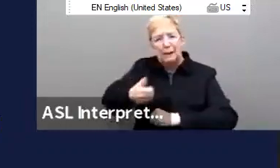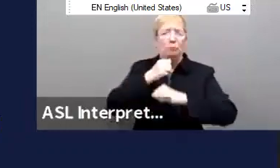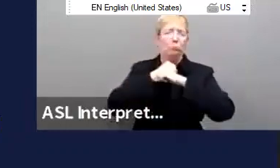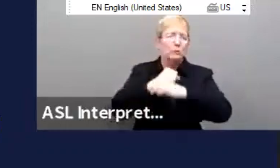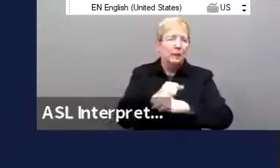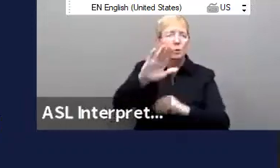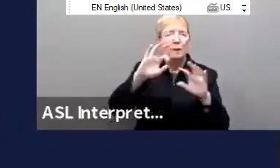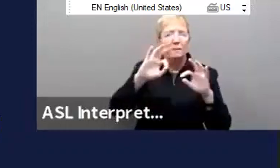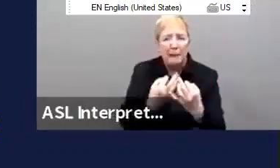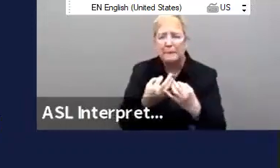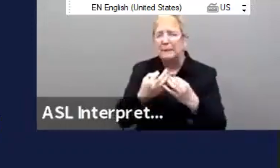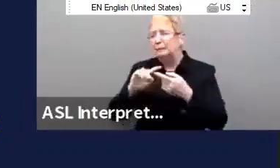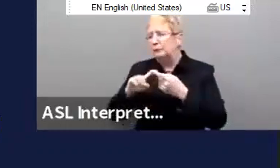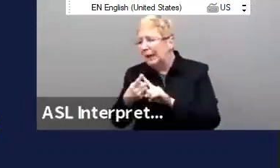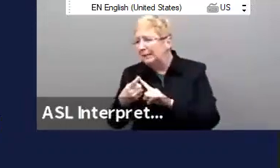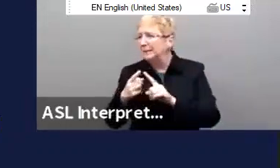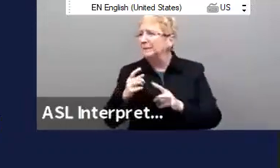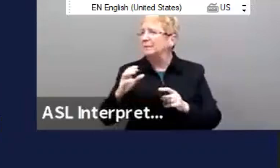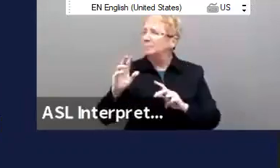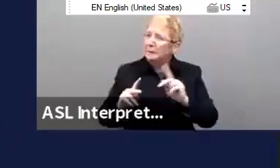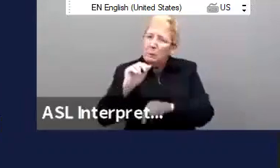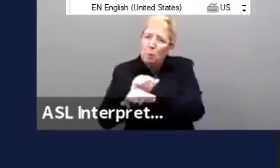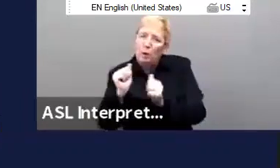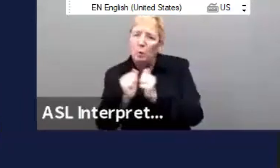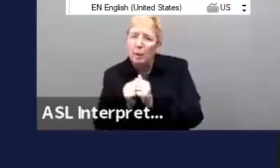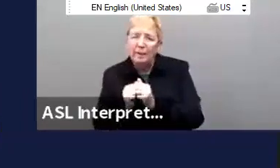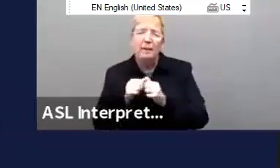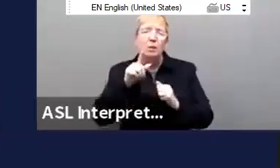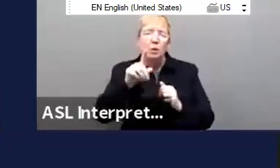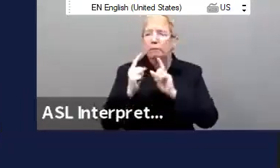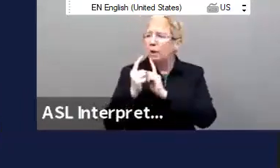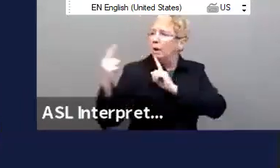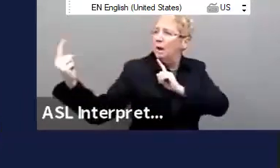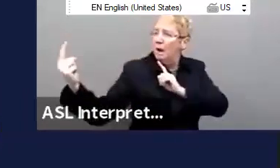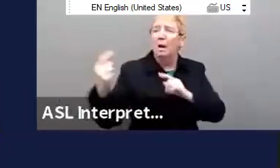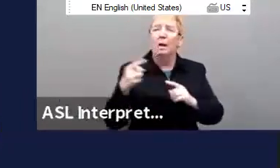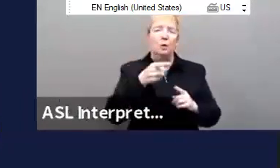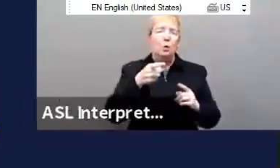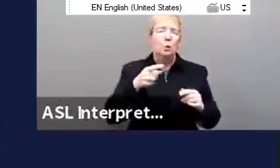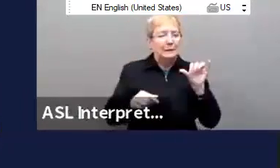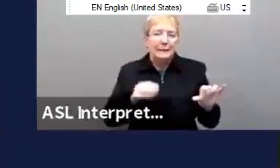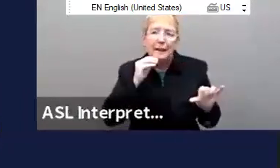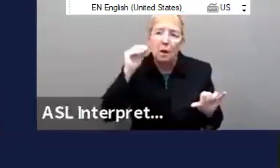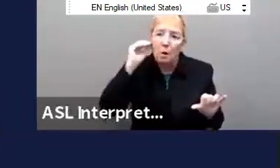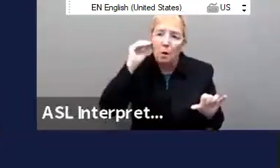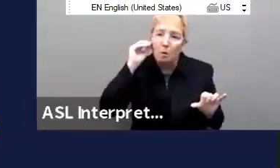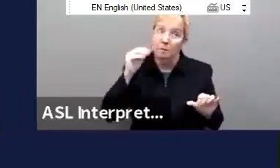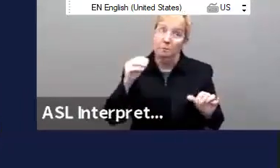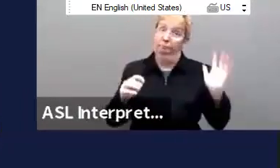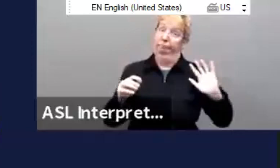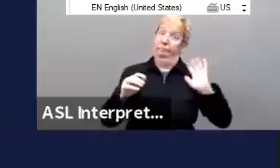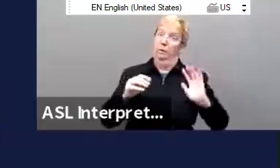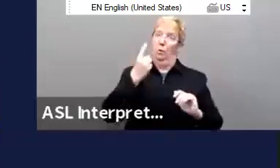Ahora, quisiera agradecer a muchísimos nuevos mexicanos que han hecho todo lo que pueden